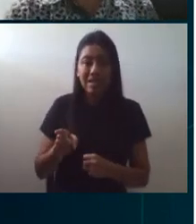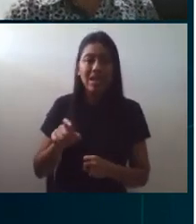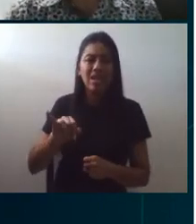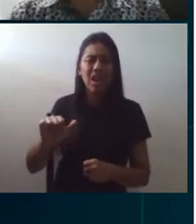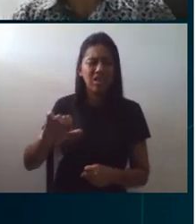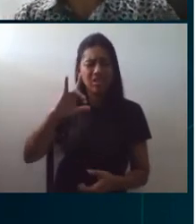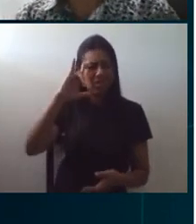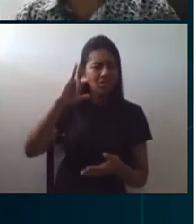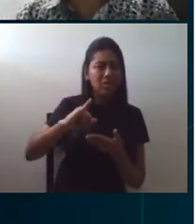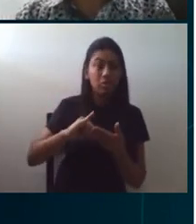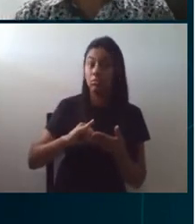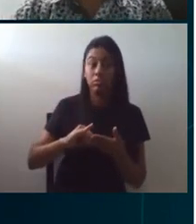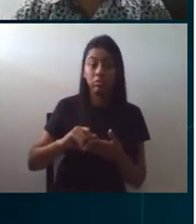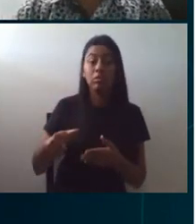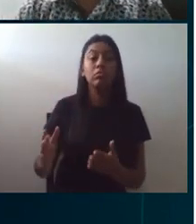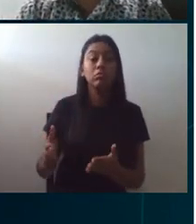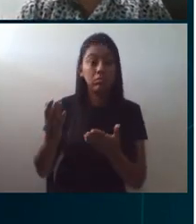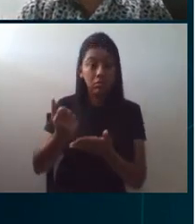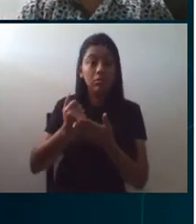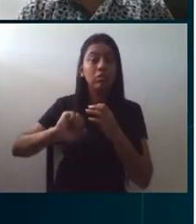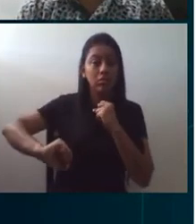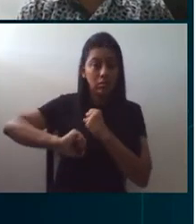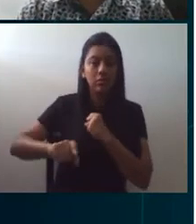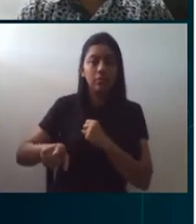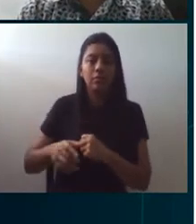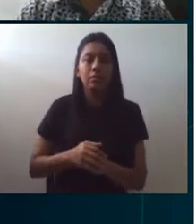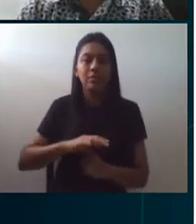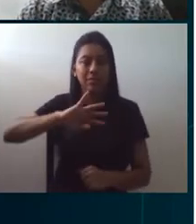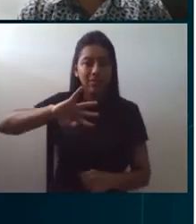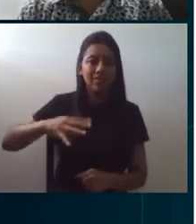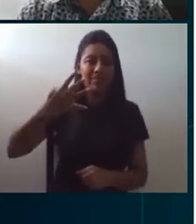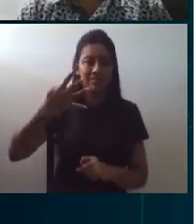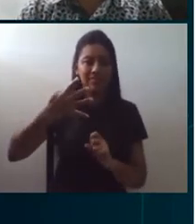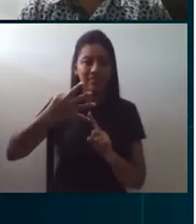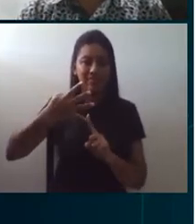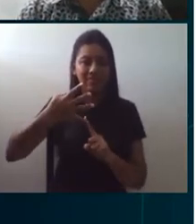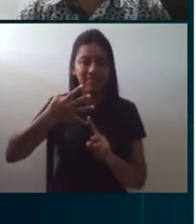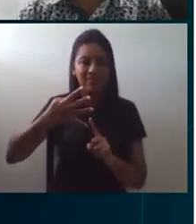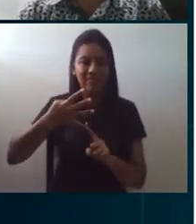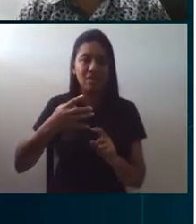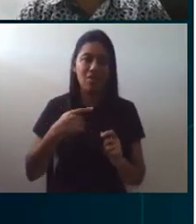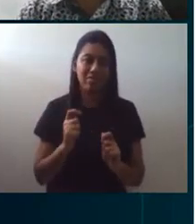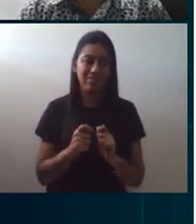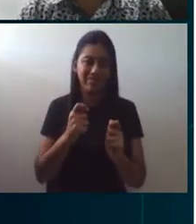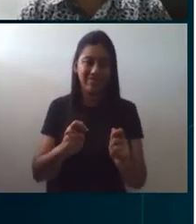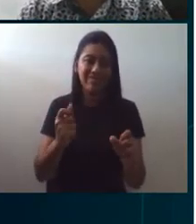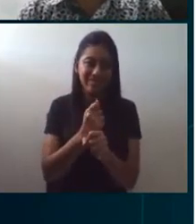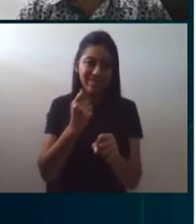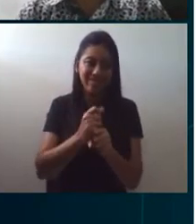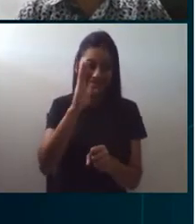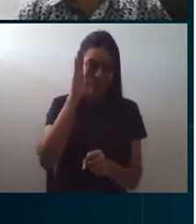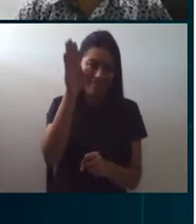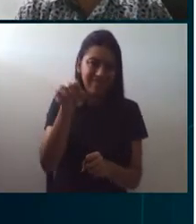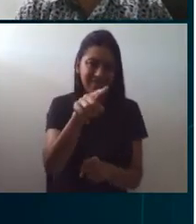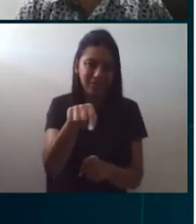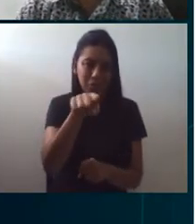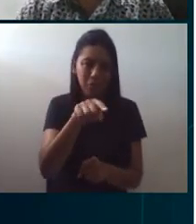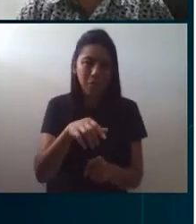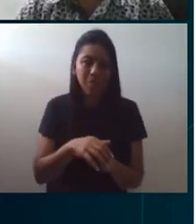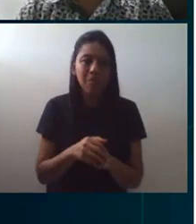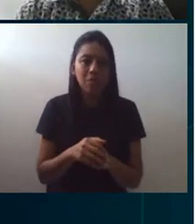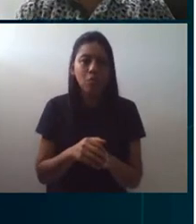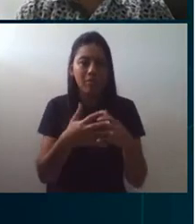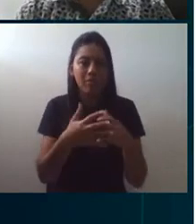para esos trámites. Y pues por último, les quería dejar como un asunto de trabajos futuros y es que clasificaciones automáticas de textos como